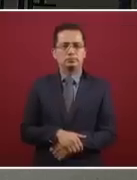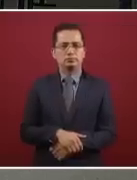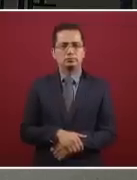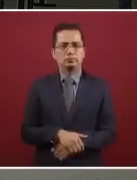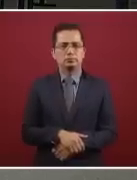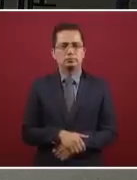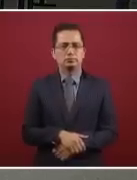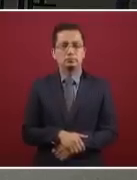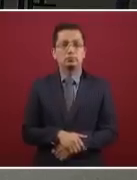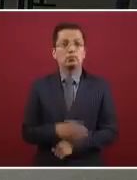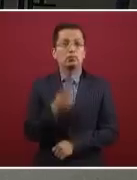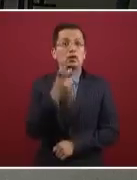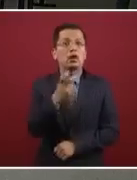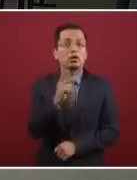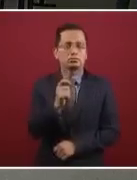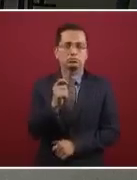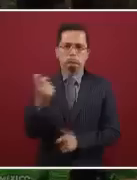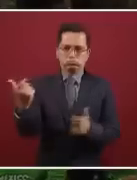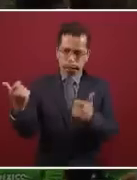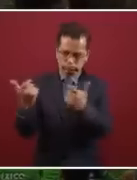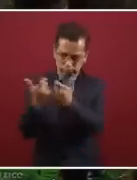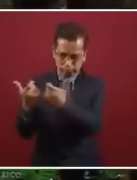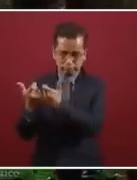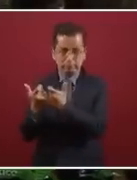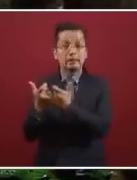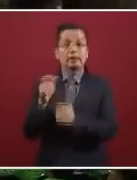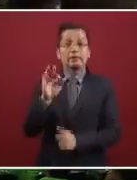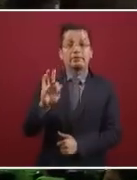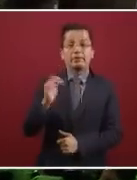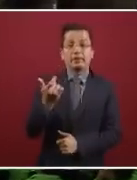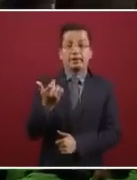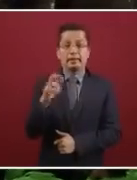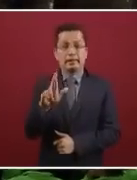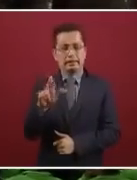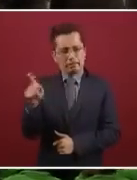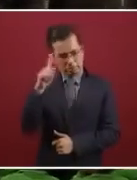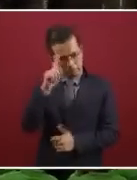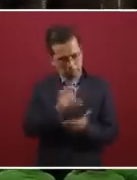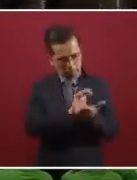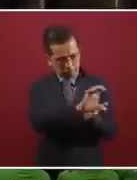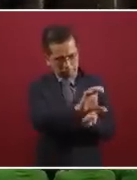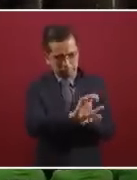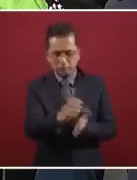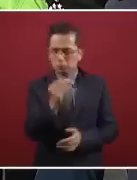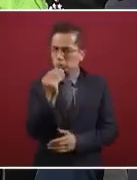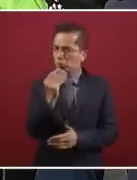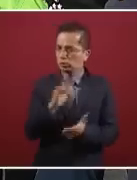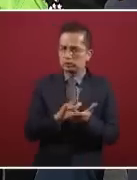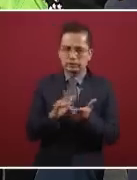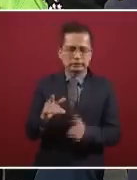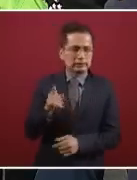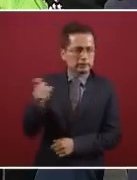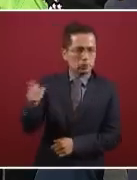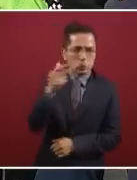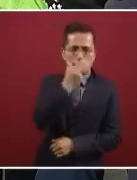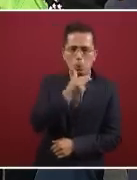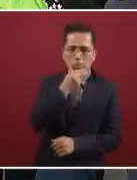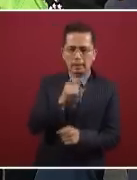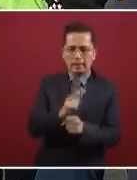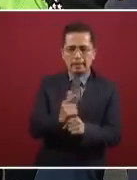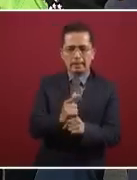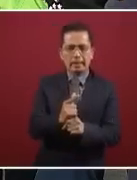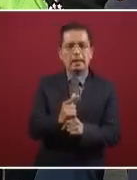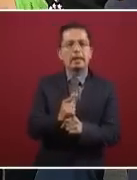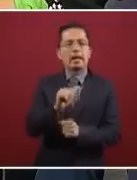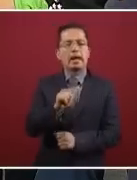Es una contribución de la Fiscalía General de la República. Le agradecemos mucho al licenciado Alejandro